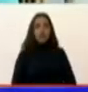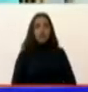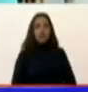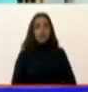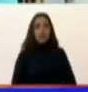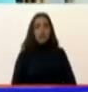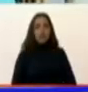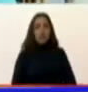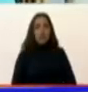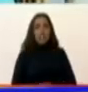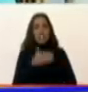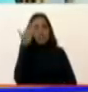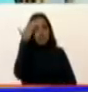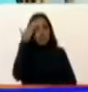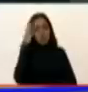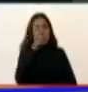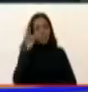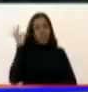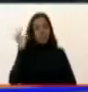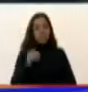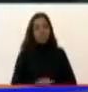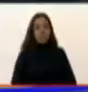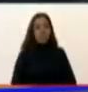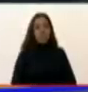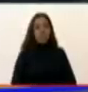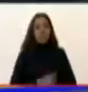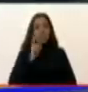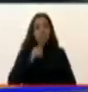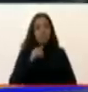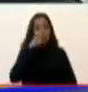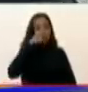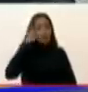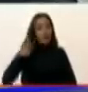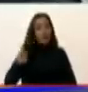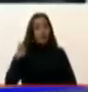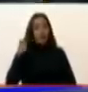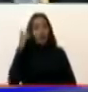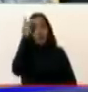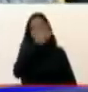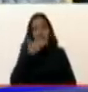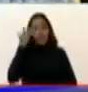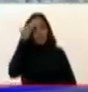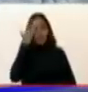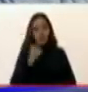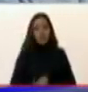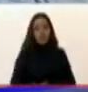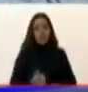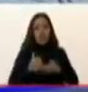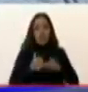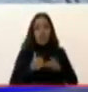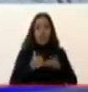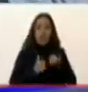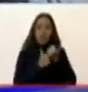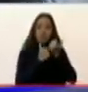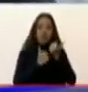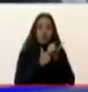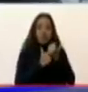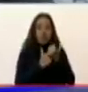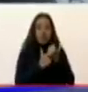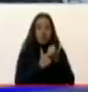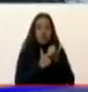Si supieran los pueblos de África, la lucha del pueblo de Nicaragua, del pueblo de